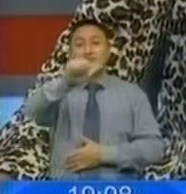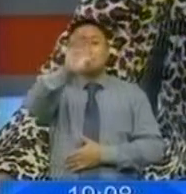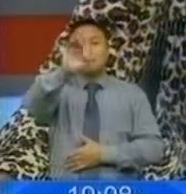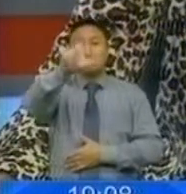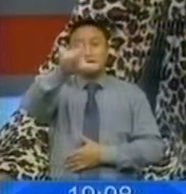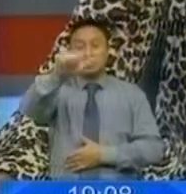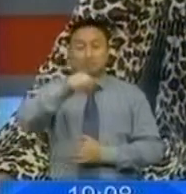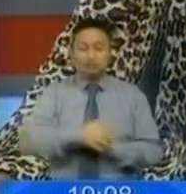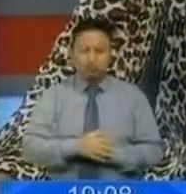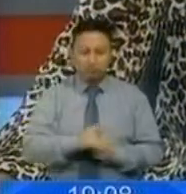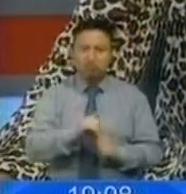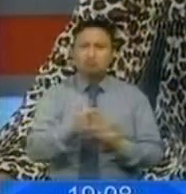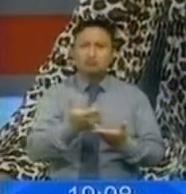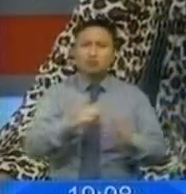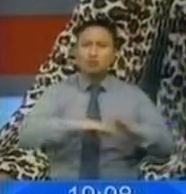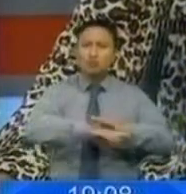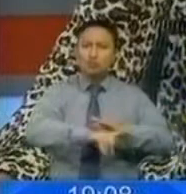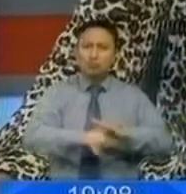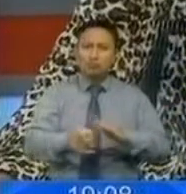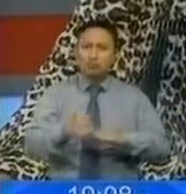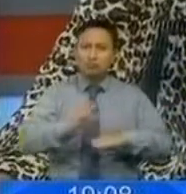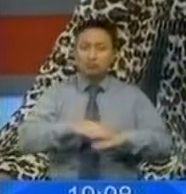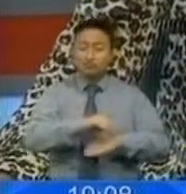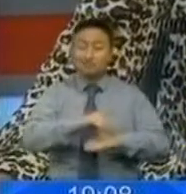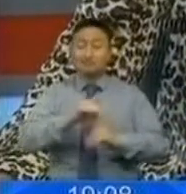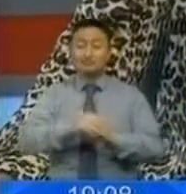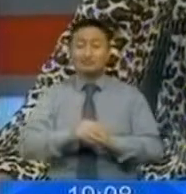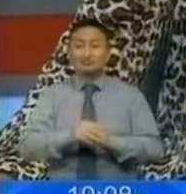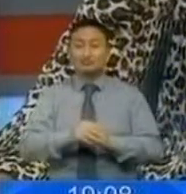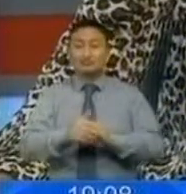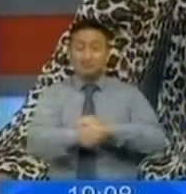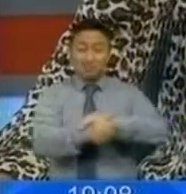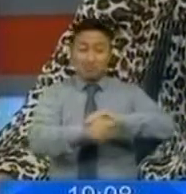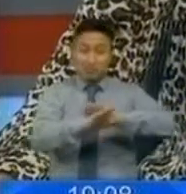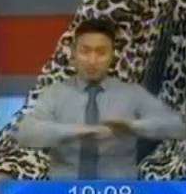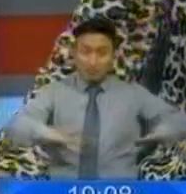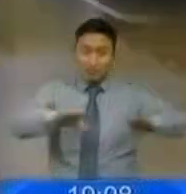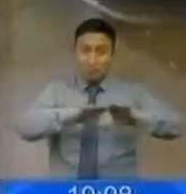sustracción de las especies afectaría al ecosistema del archipiélago.